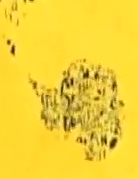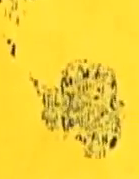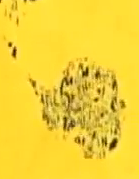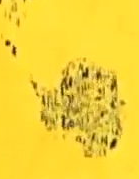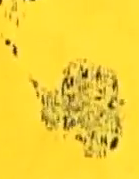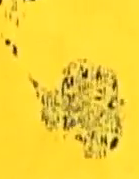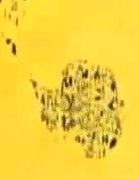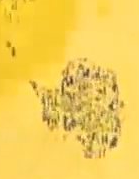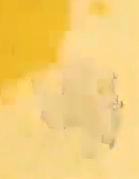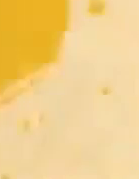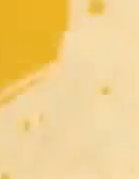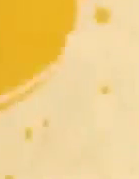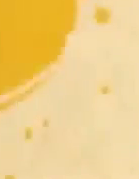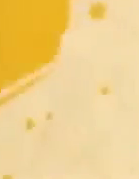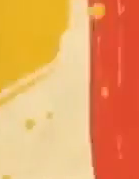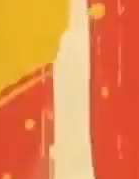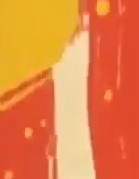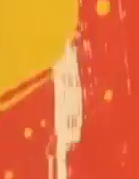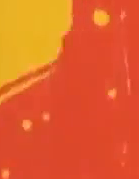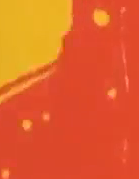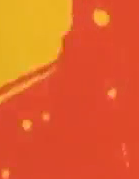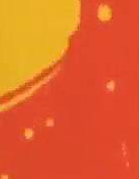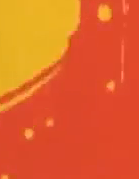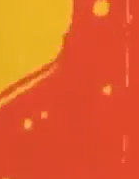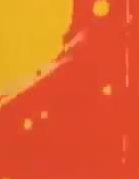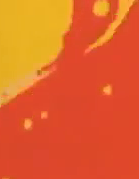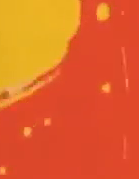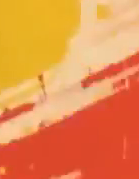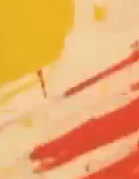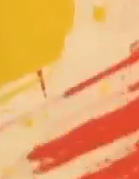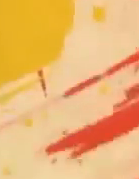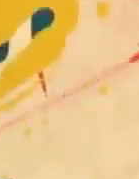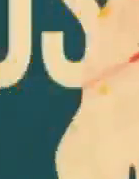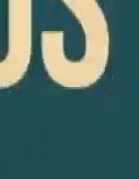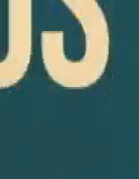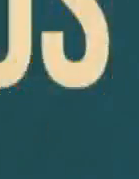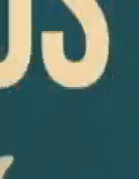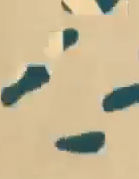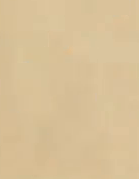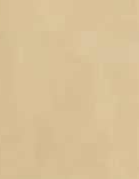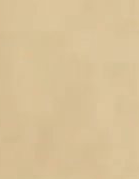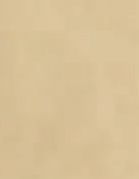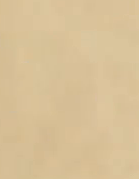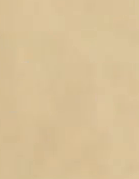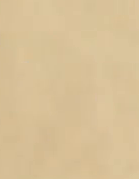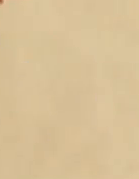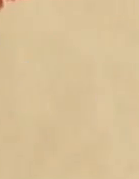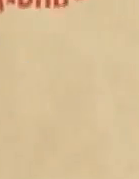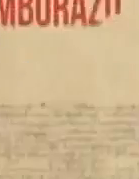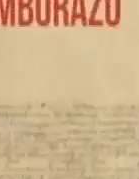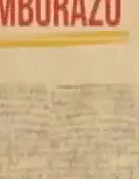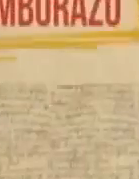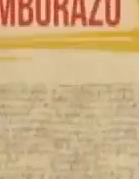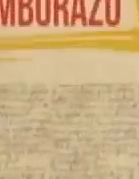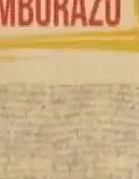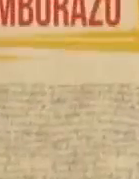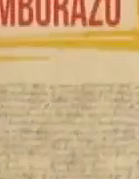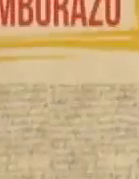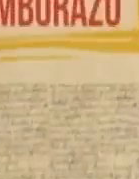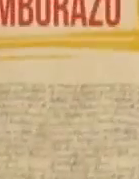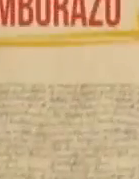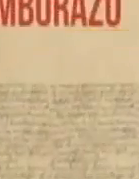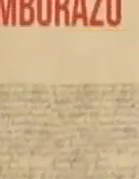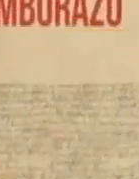La poesía de cinco continentes se reúne en el grito libertario de Carabobo, a 199 años del poema